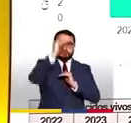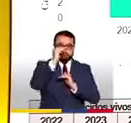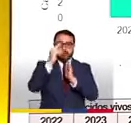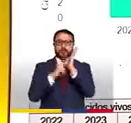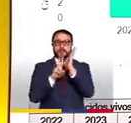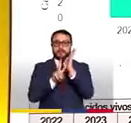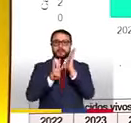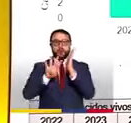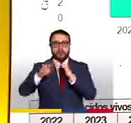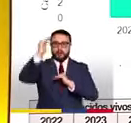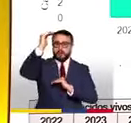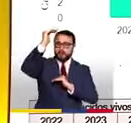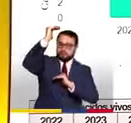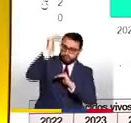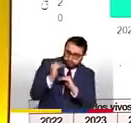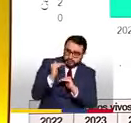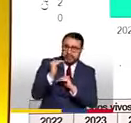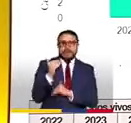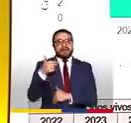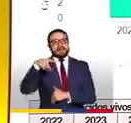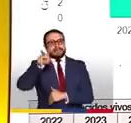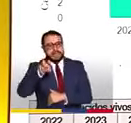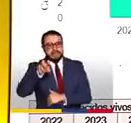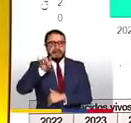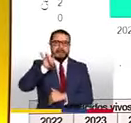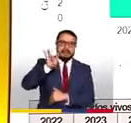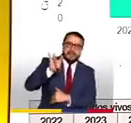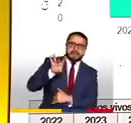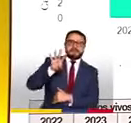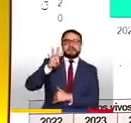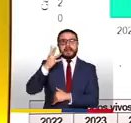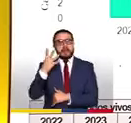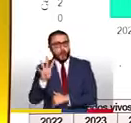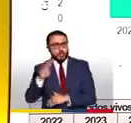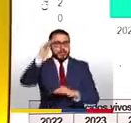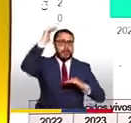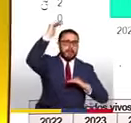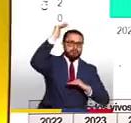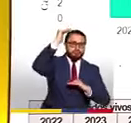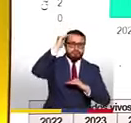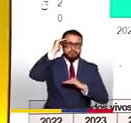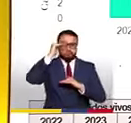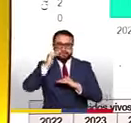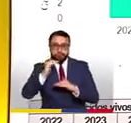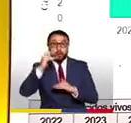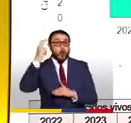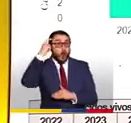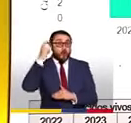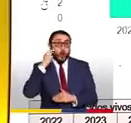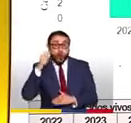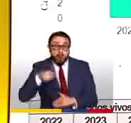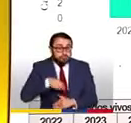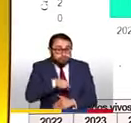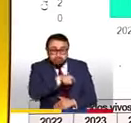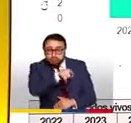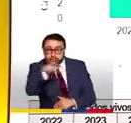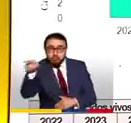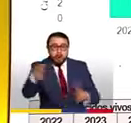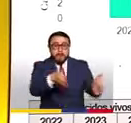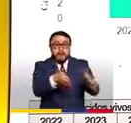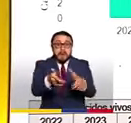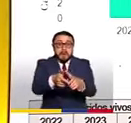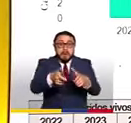2024 de 17, 15 a 14, la razón de mortalidad del Chocó es terriblemente